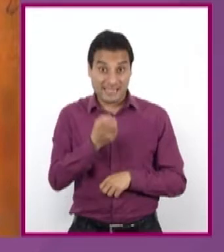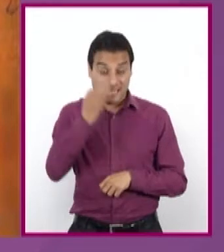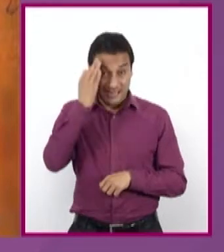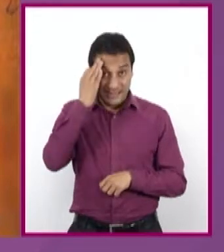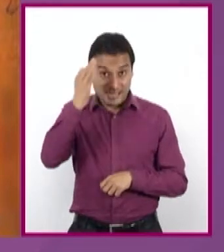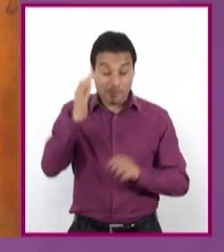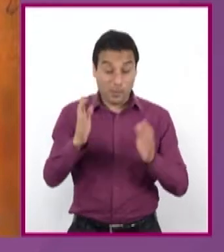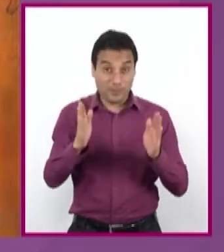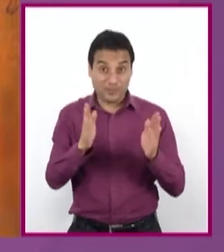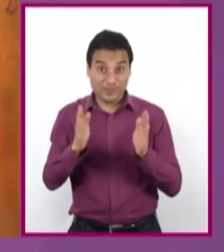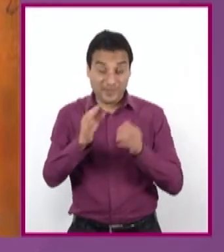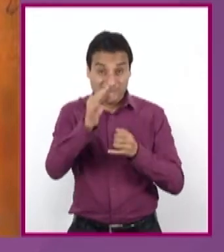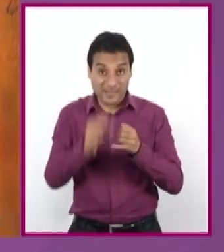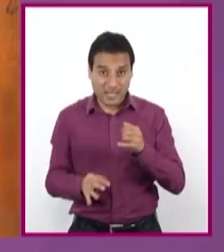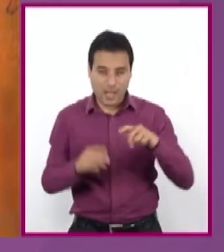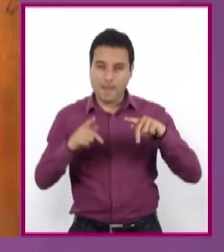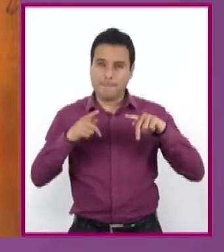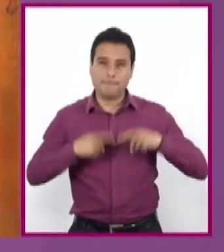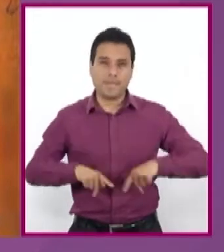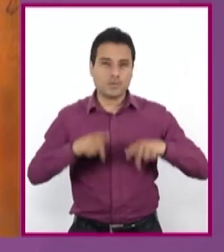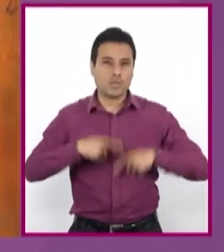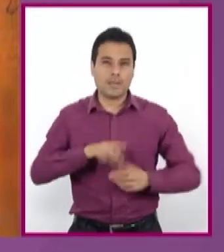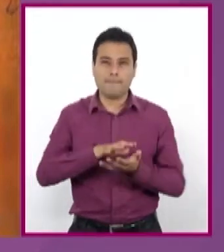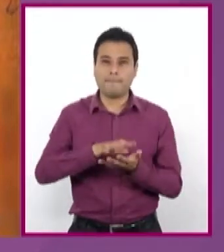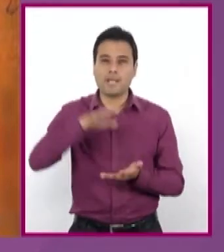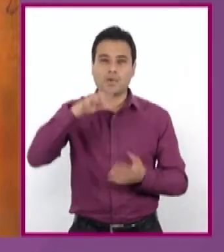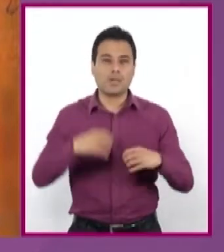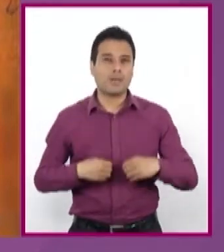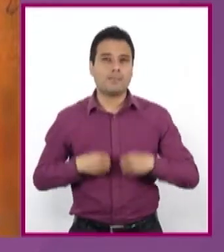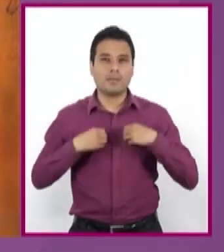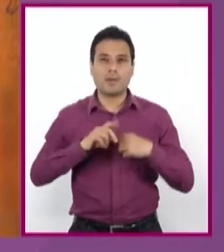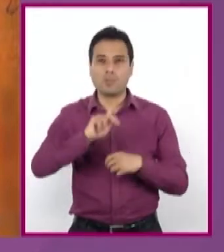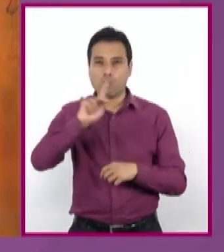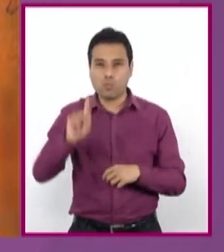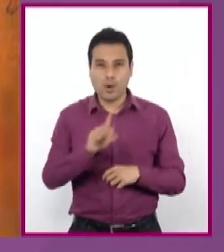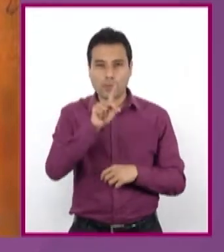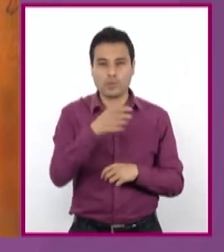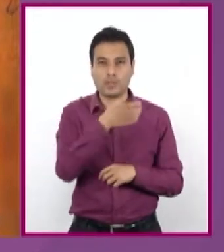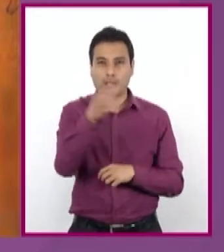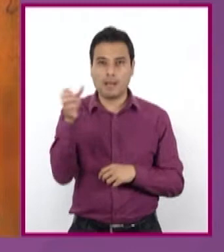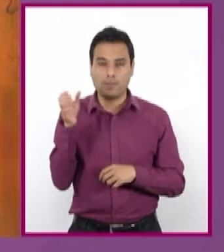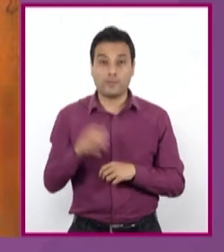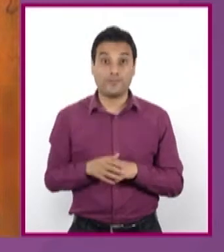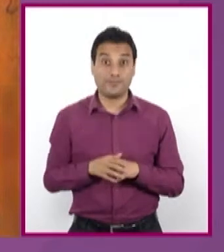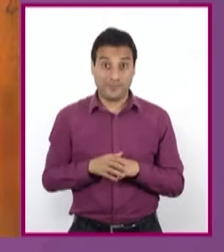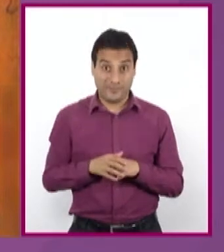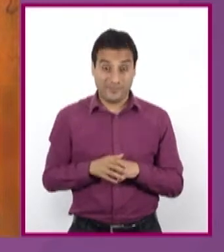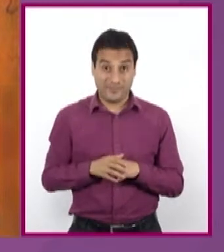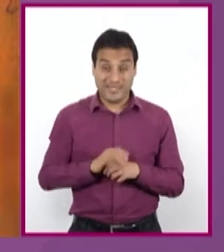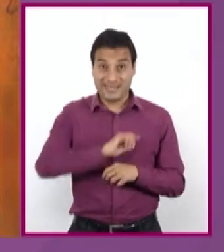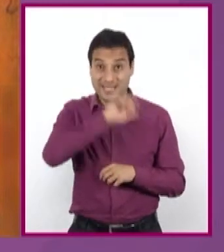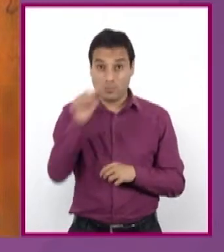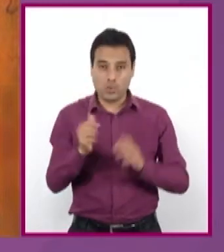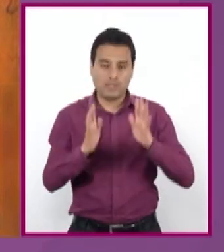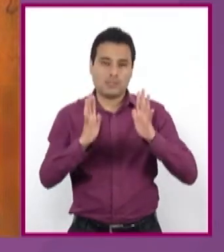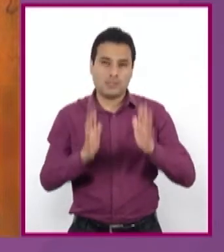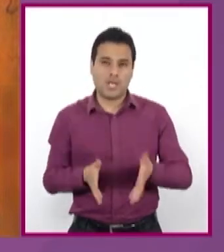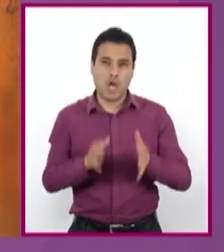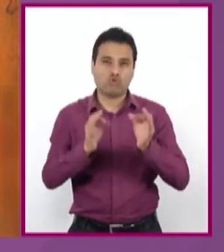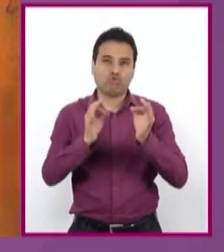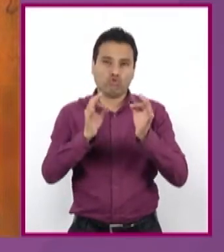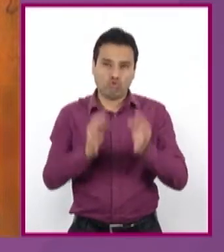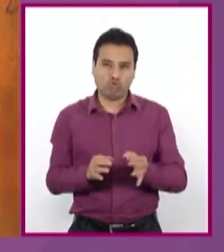la mayoría de las personas vivían en aldeas agrícolas y hacia el final del preclásico se establecen en centros